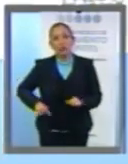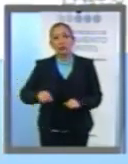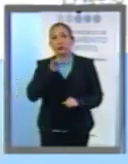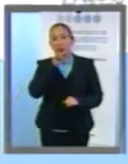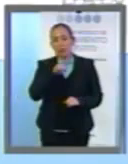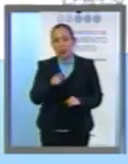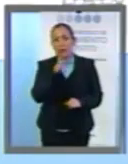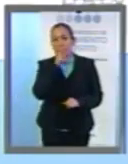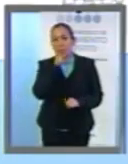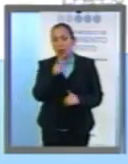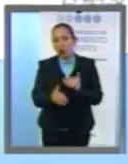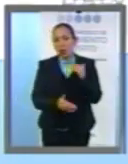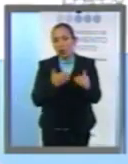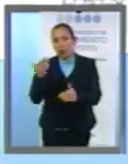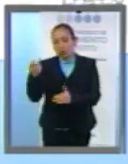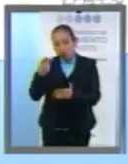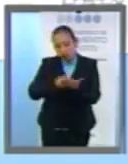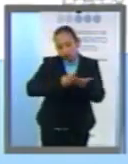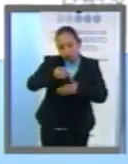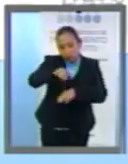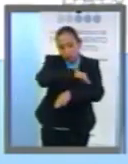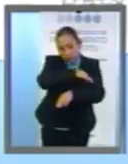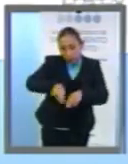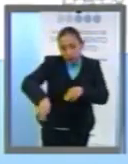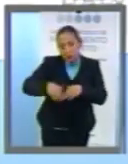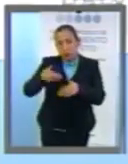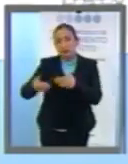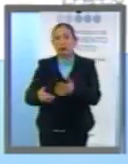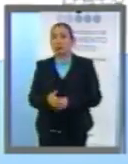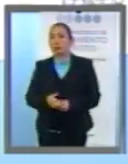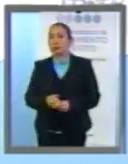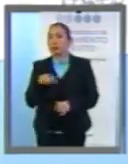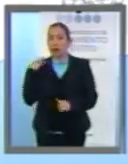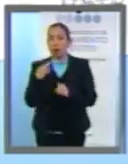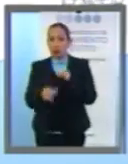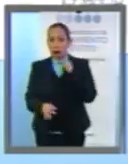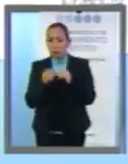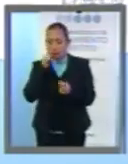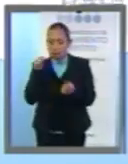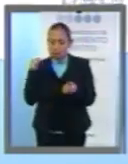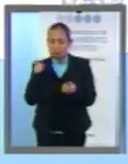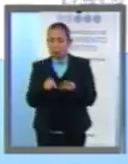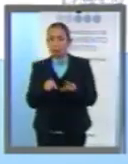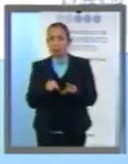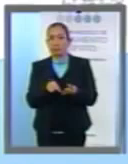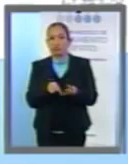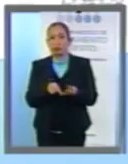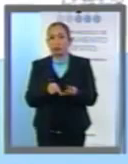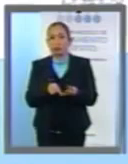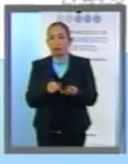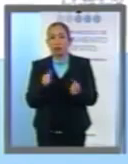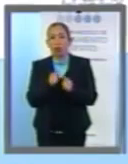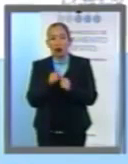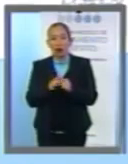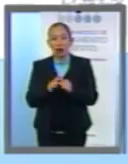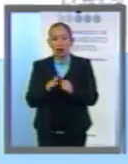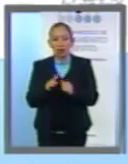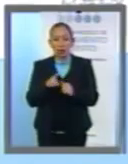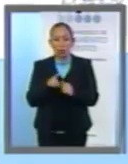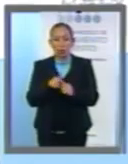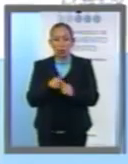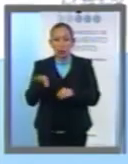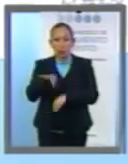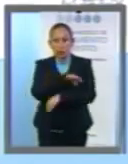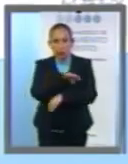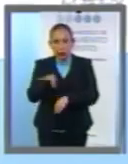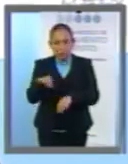y mejorar los diseños normativos. Y el último punto tiene que ver con el marco y el